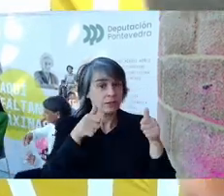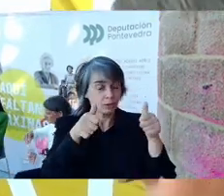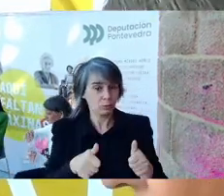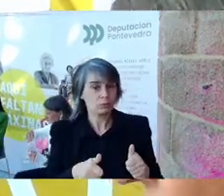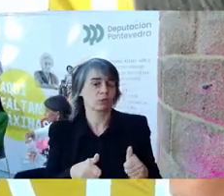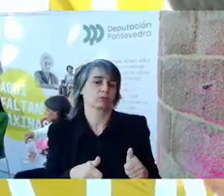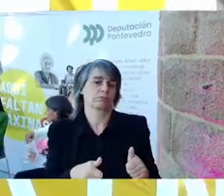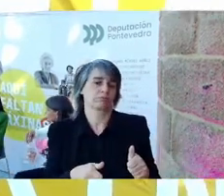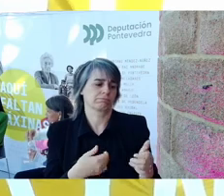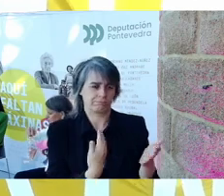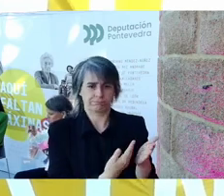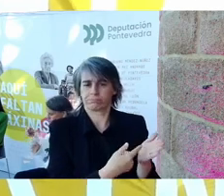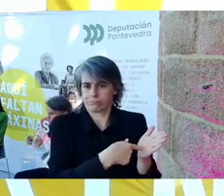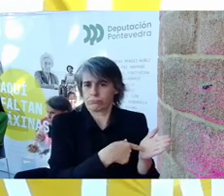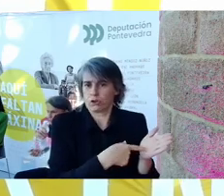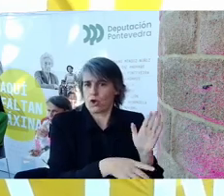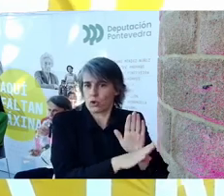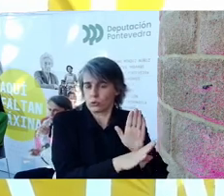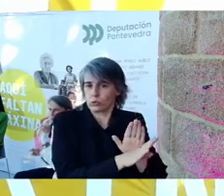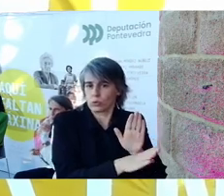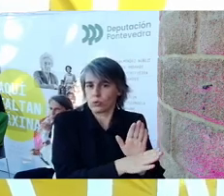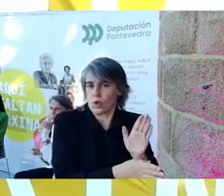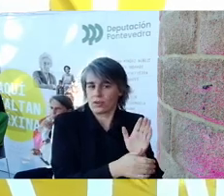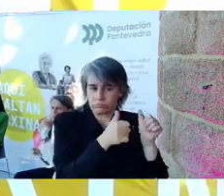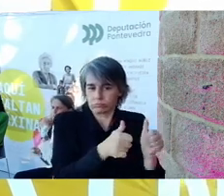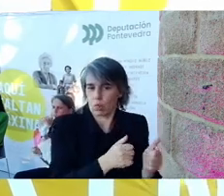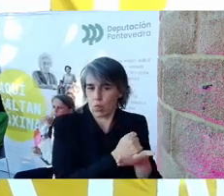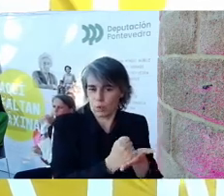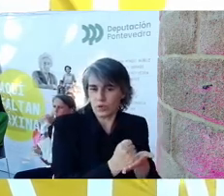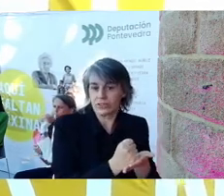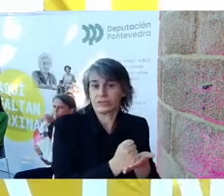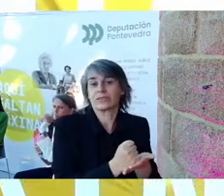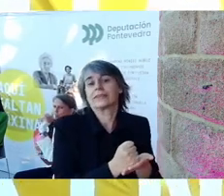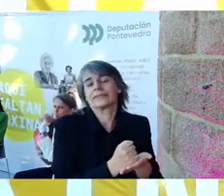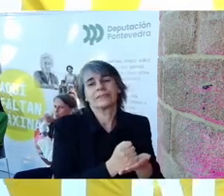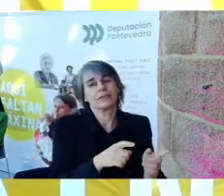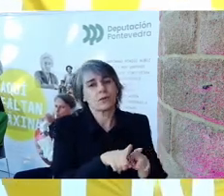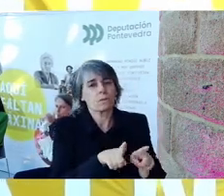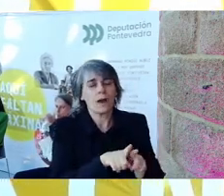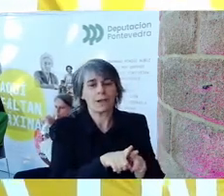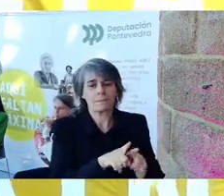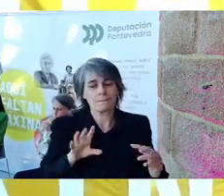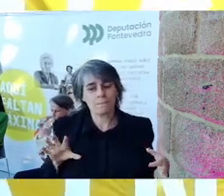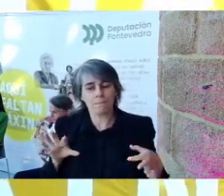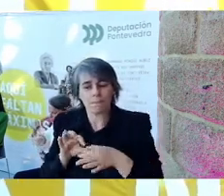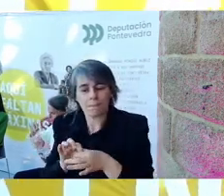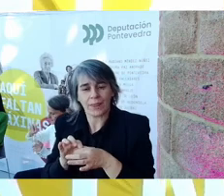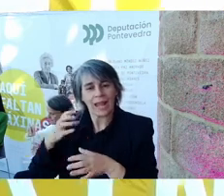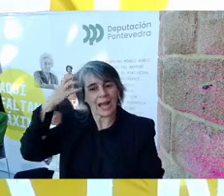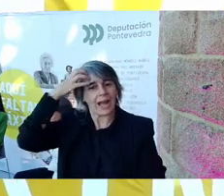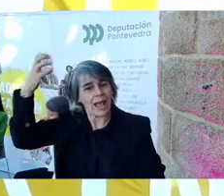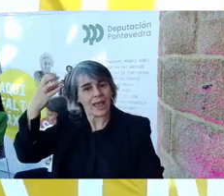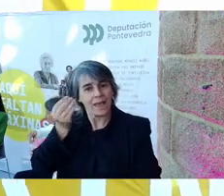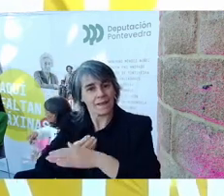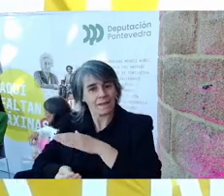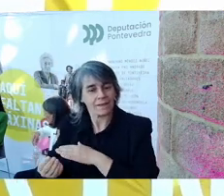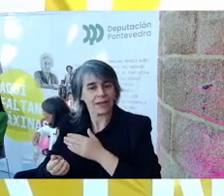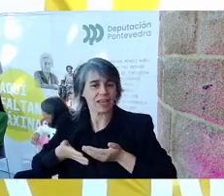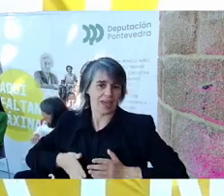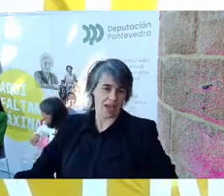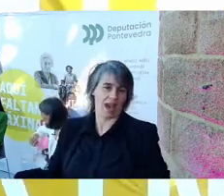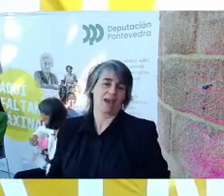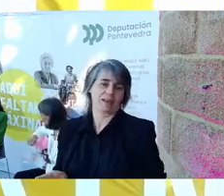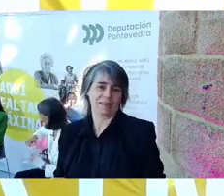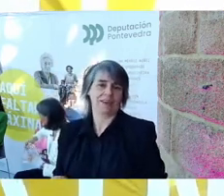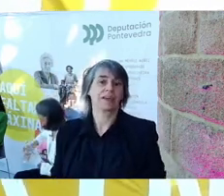hecho se sigue haciendo hincapié en esa filiación como hija del rey.